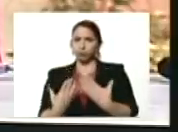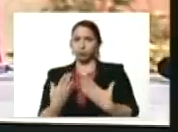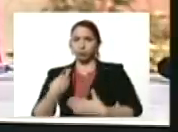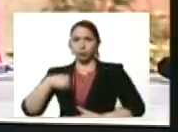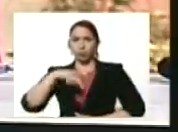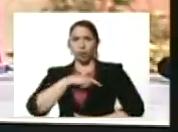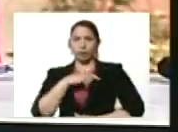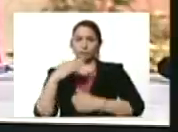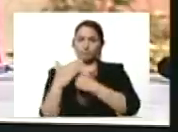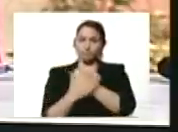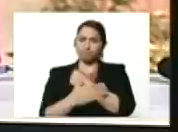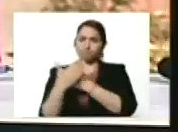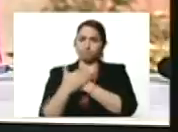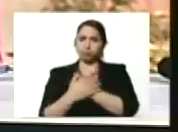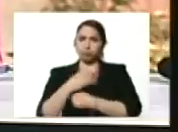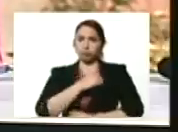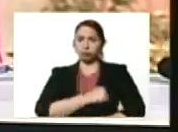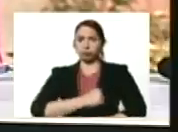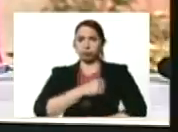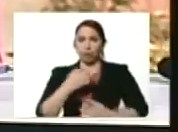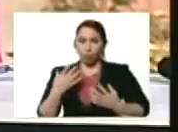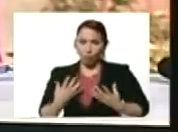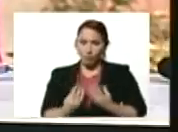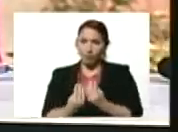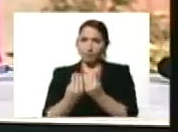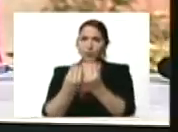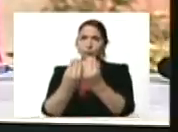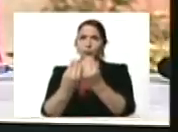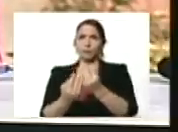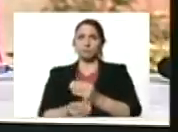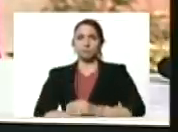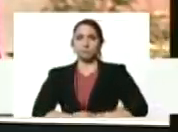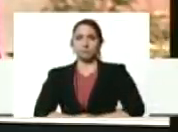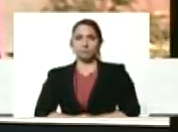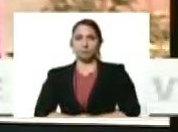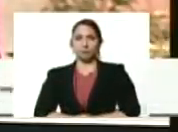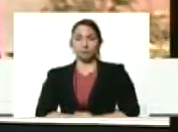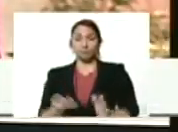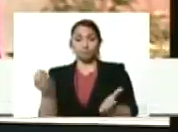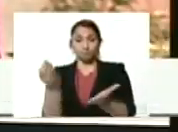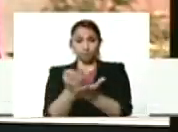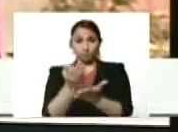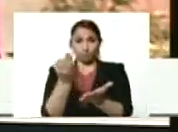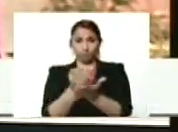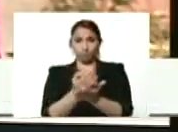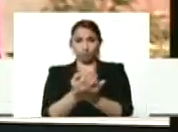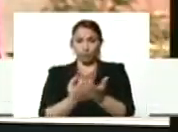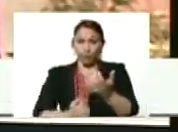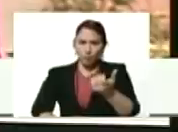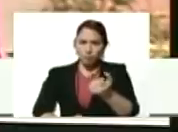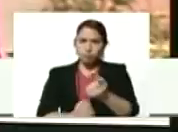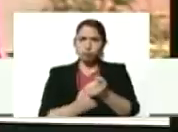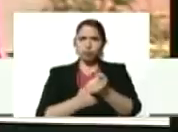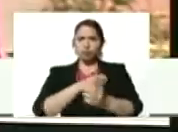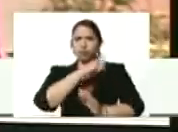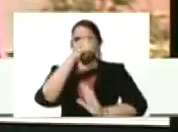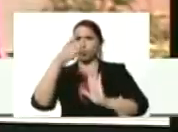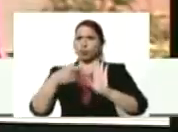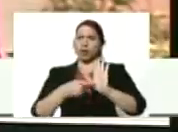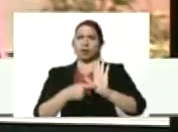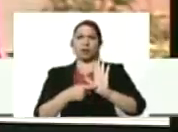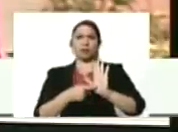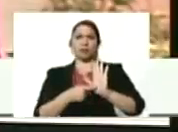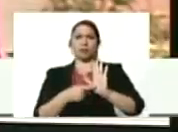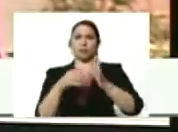nuestras condolencias, nuestro acompañamiento y siempre el apoyo total a